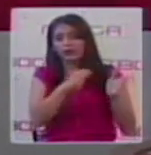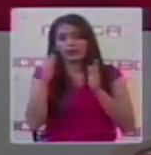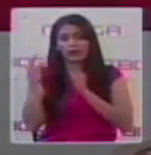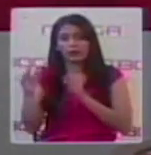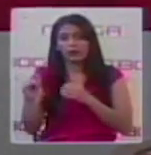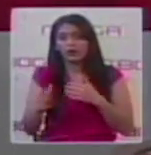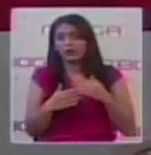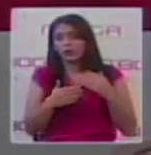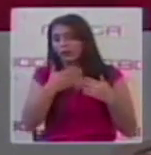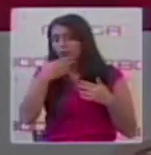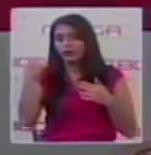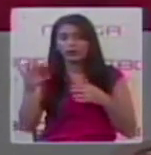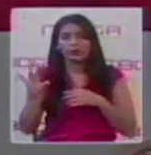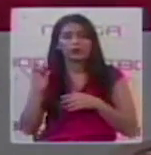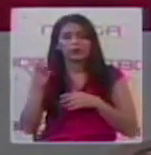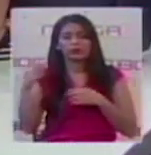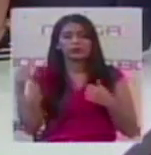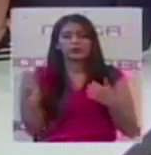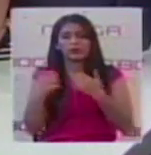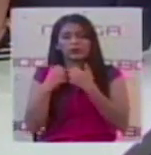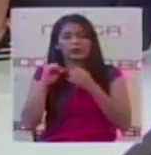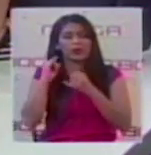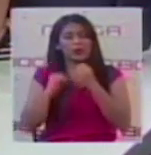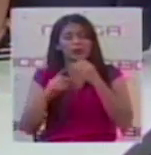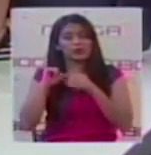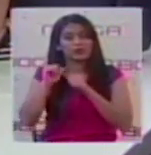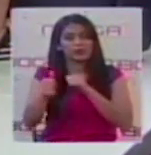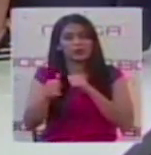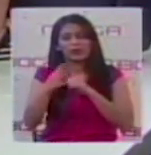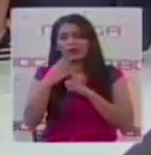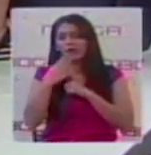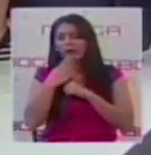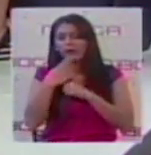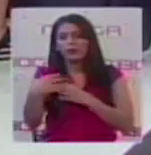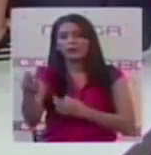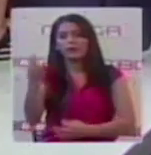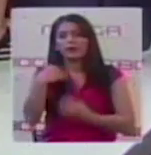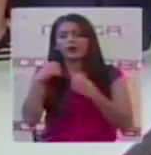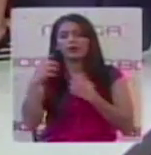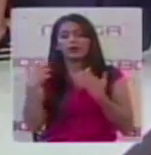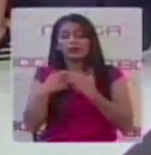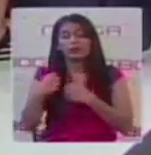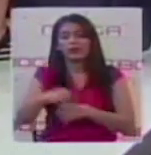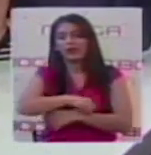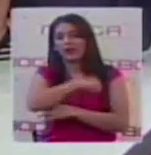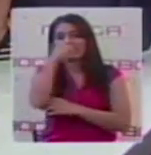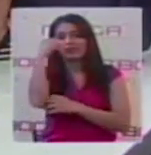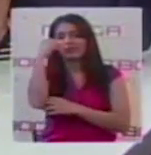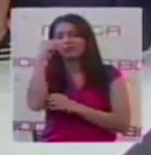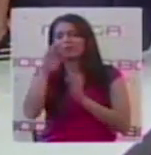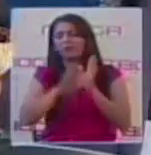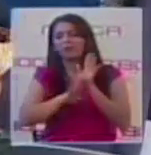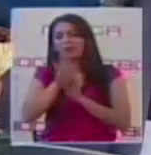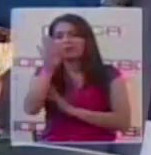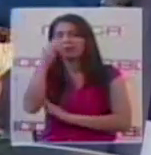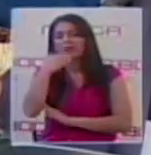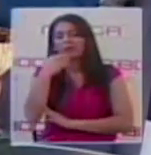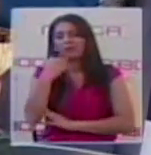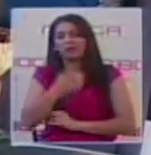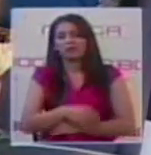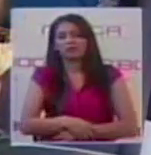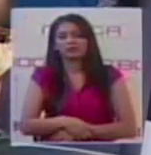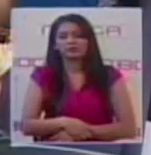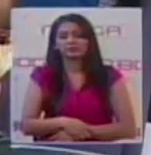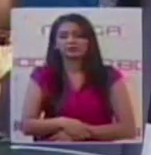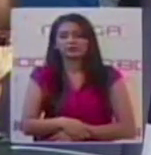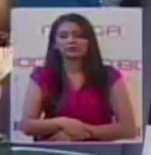clasificaron a la final presencial. Ahora, ¿cuál fue el equipo ganador y qué obtuvo entre sus logros? Bueno, el equipo